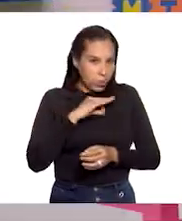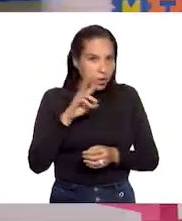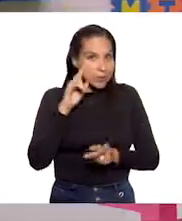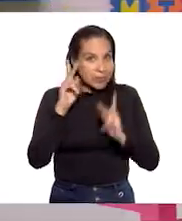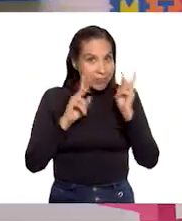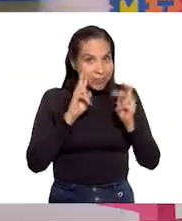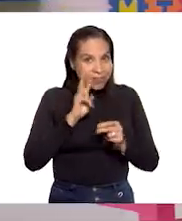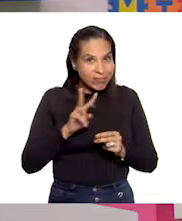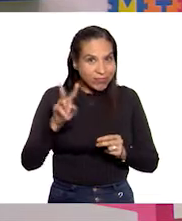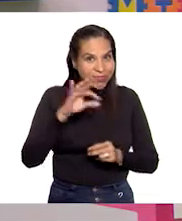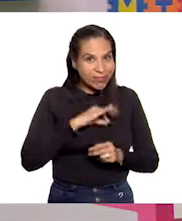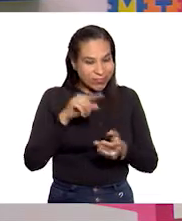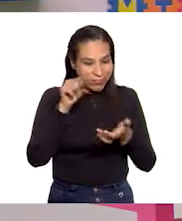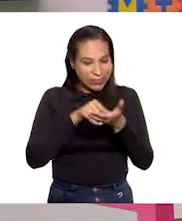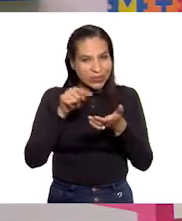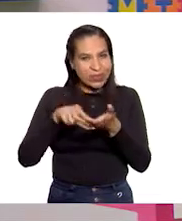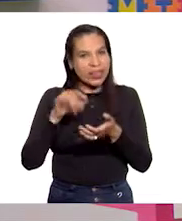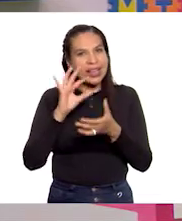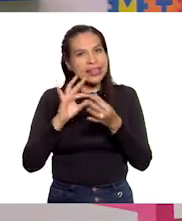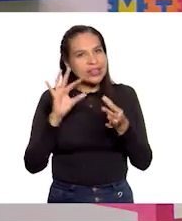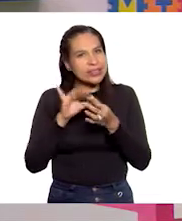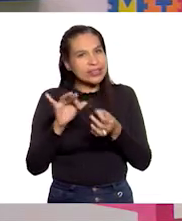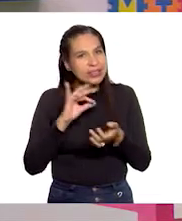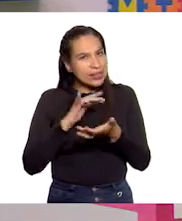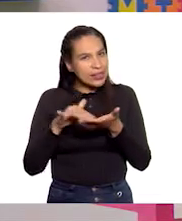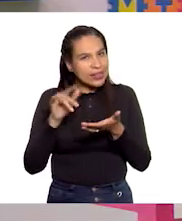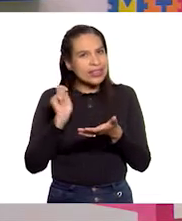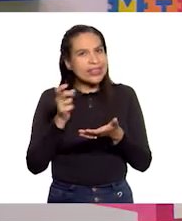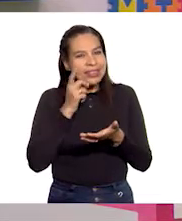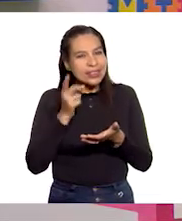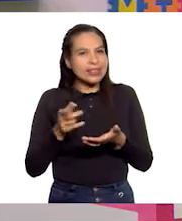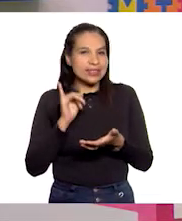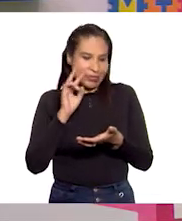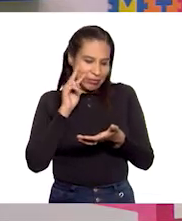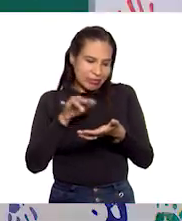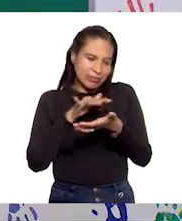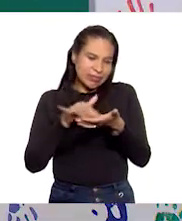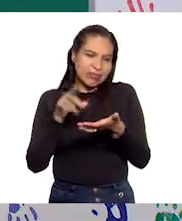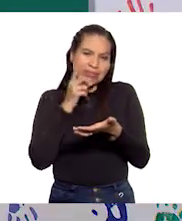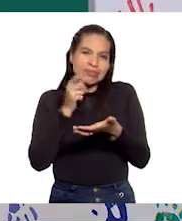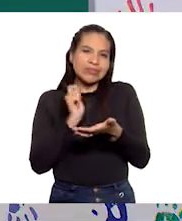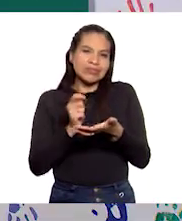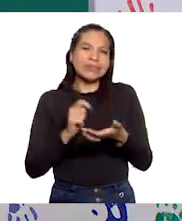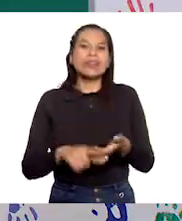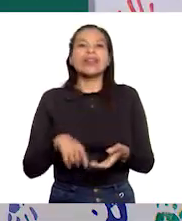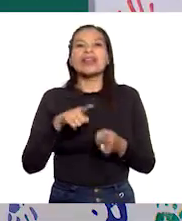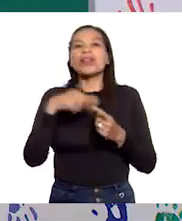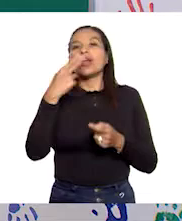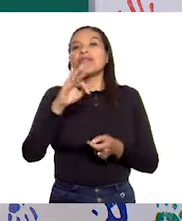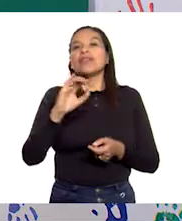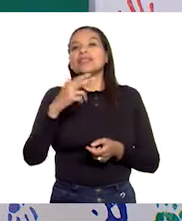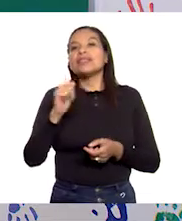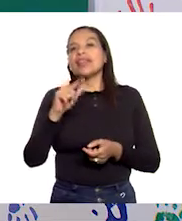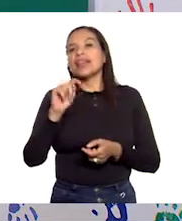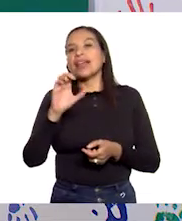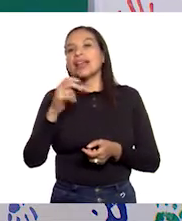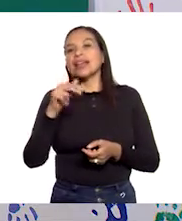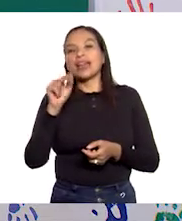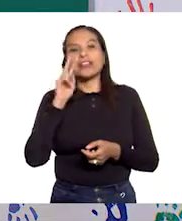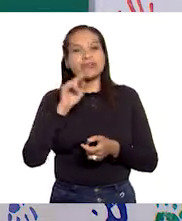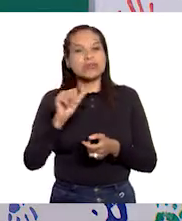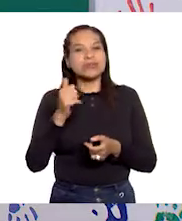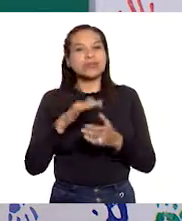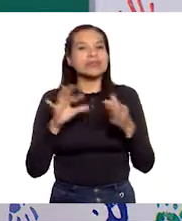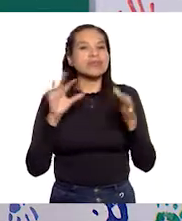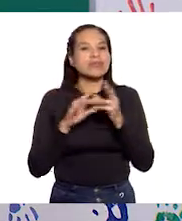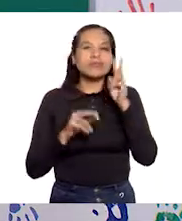podemos visitarlos y también podemos consultar la ficha técnica. Ahí podemos consultar, la ficha técnica en el recorrido virtual no, porque se